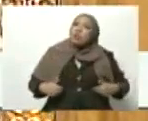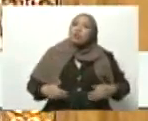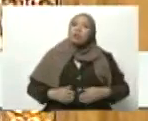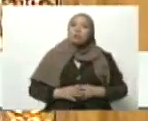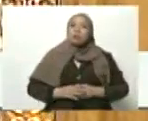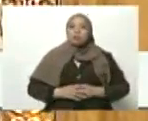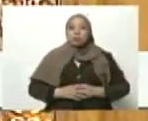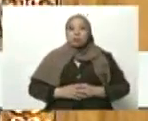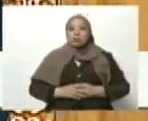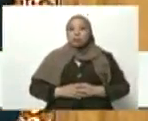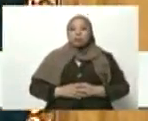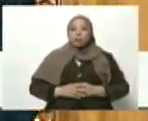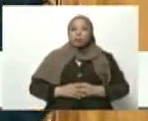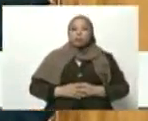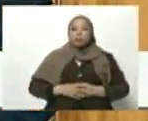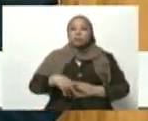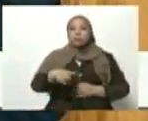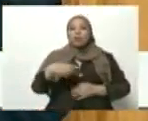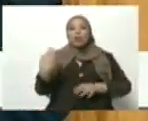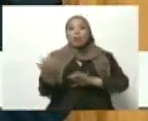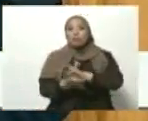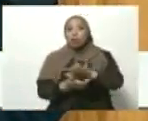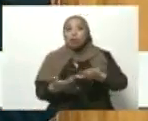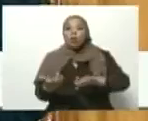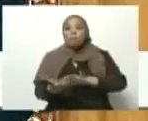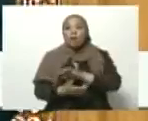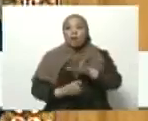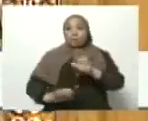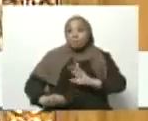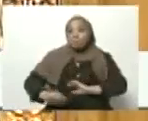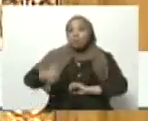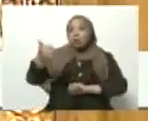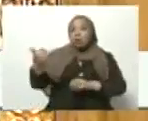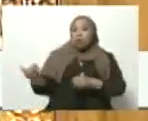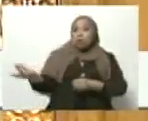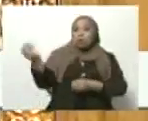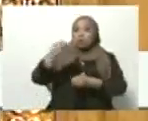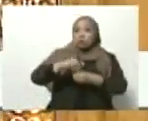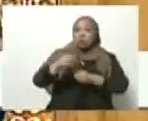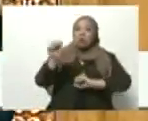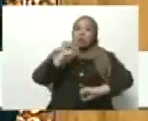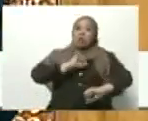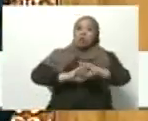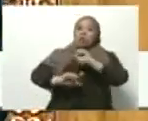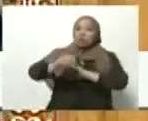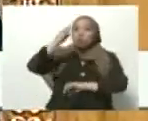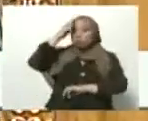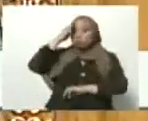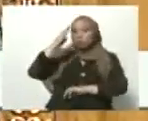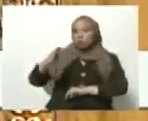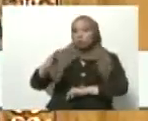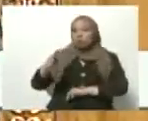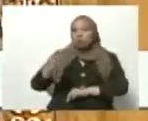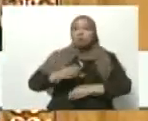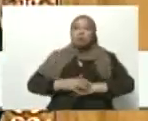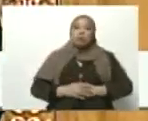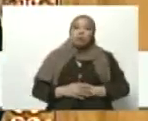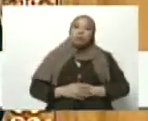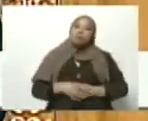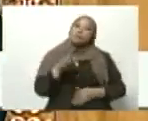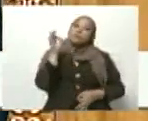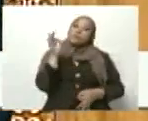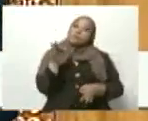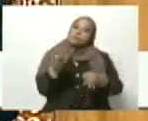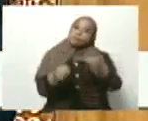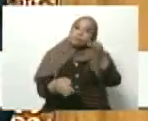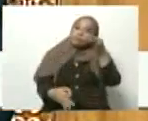por eso esa mezcla de sanciones, junto con ataques militares y con presión, el propio Esper se justifica diciendo,